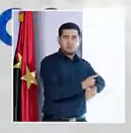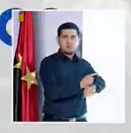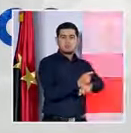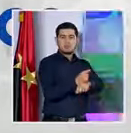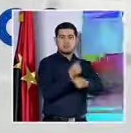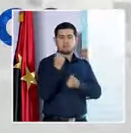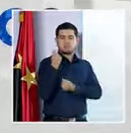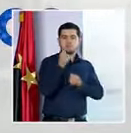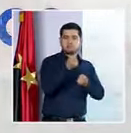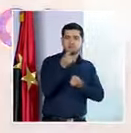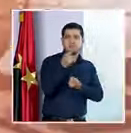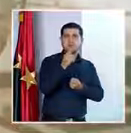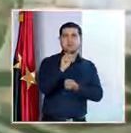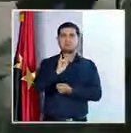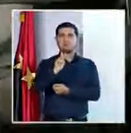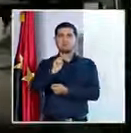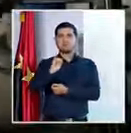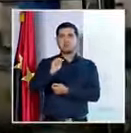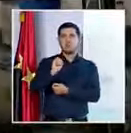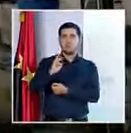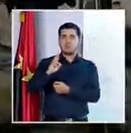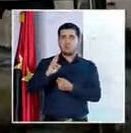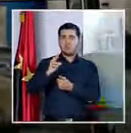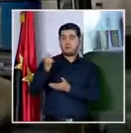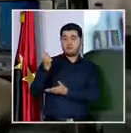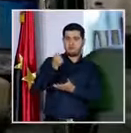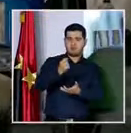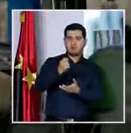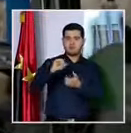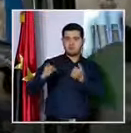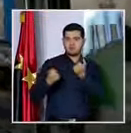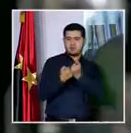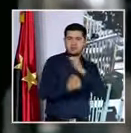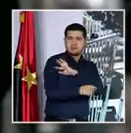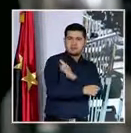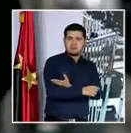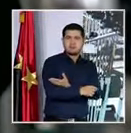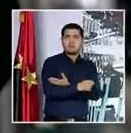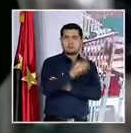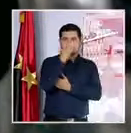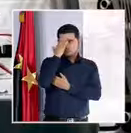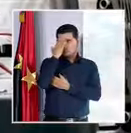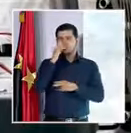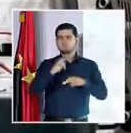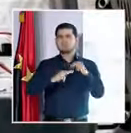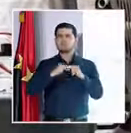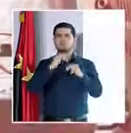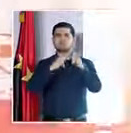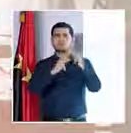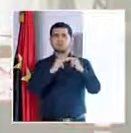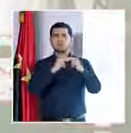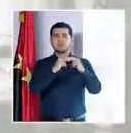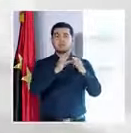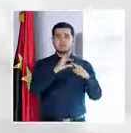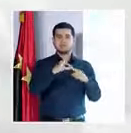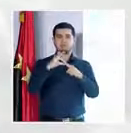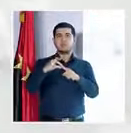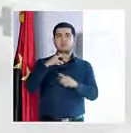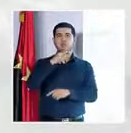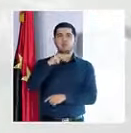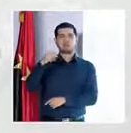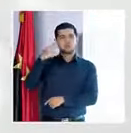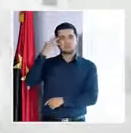en créditos a través de IFINORTE con los fondos Fortalecernos y PRODENOR. Consolidamos día a día la línea especial de crédito